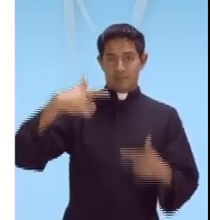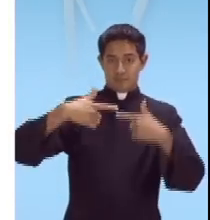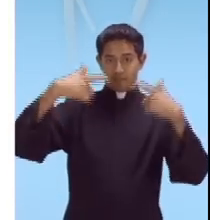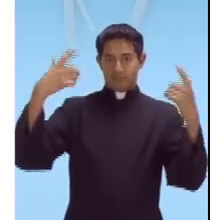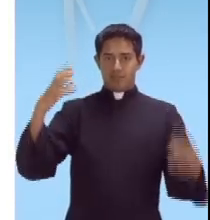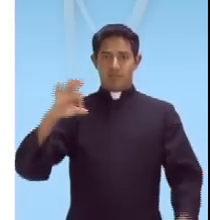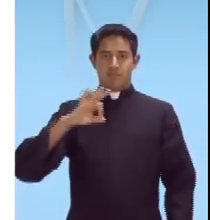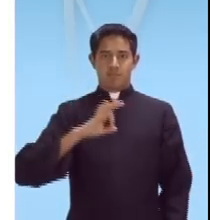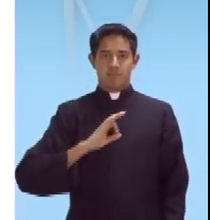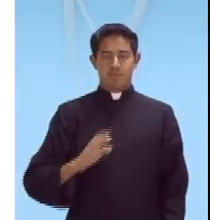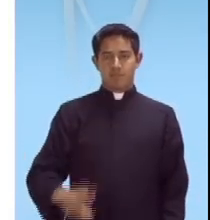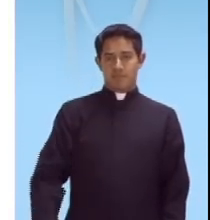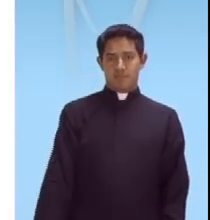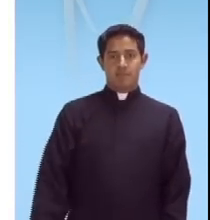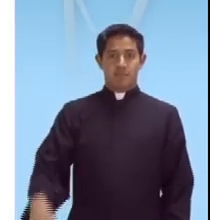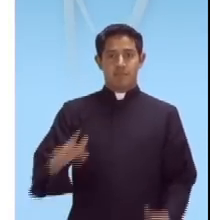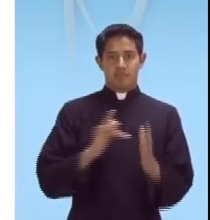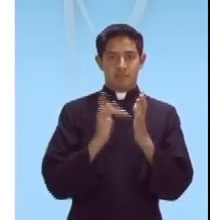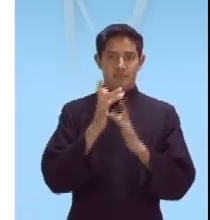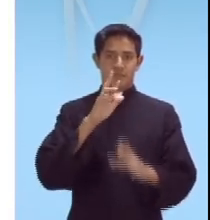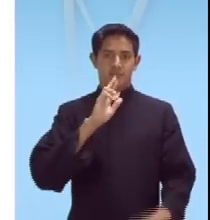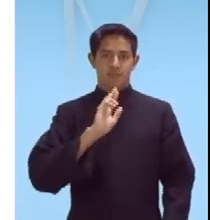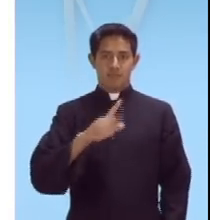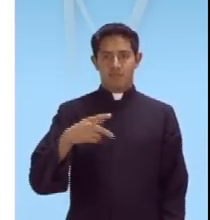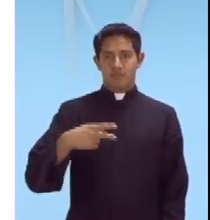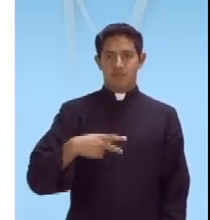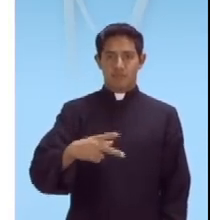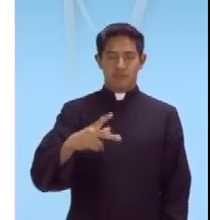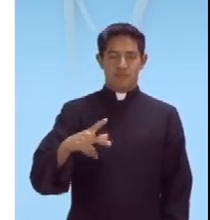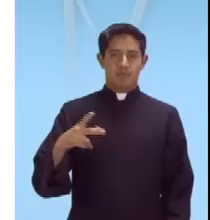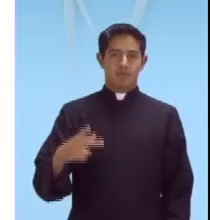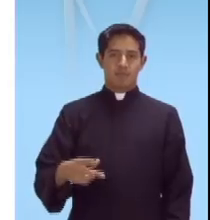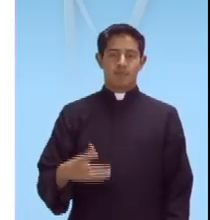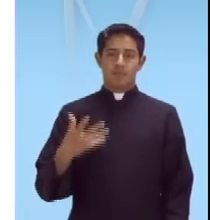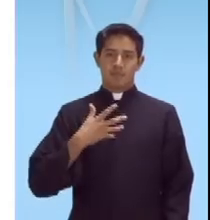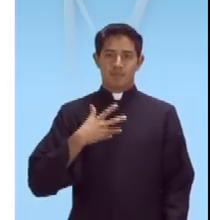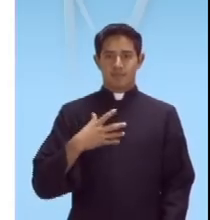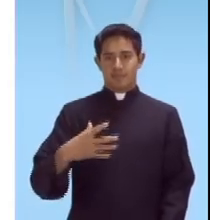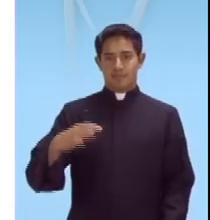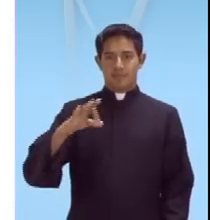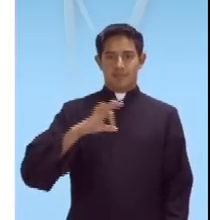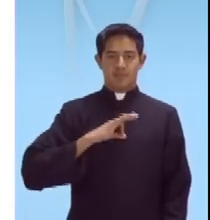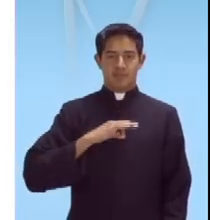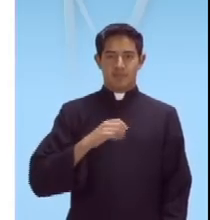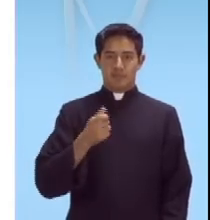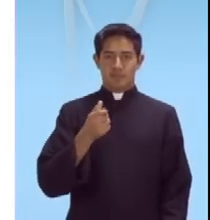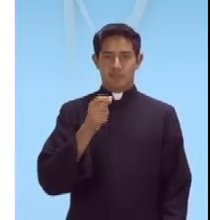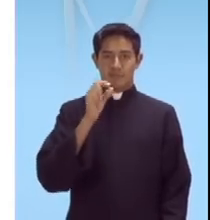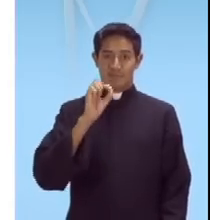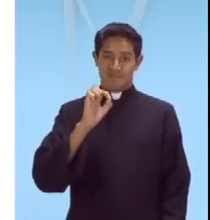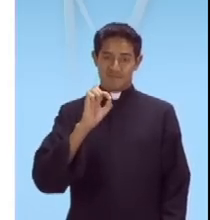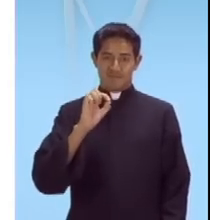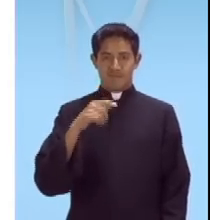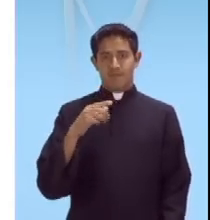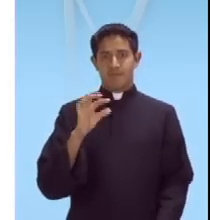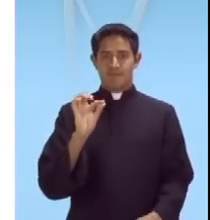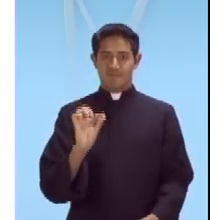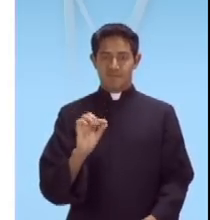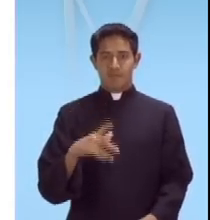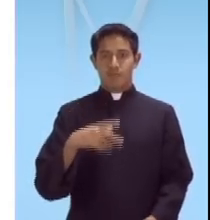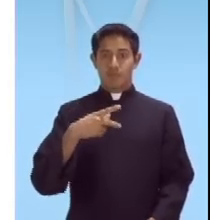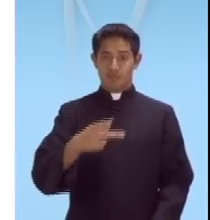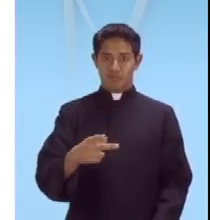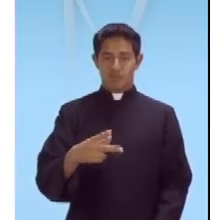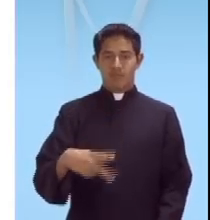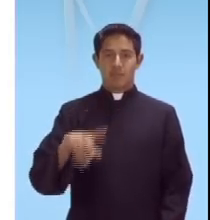fe. El Señor le contestó, si tuvieran fe, aunque fuera tan pequeña como una semilla de mostaza, podrían decirle a